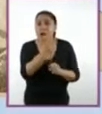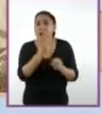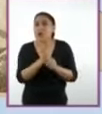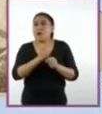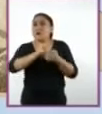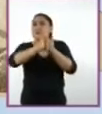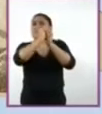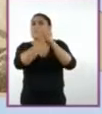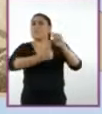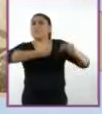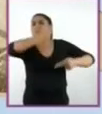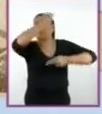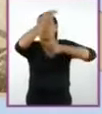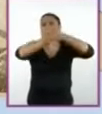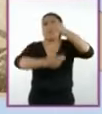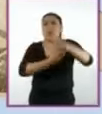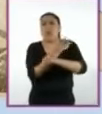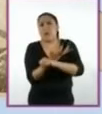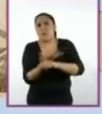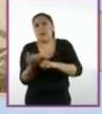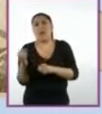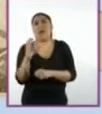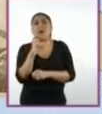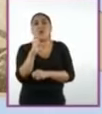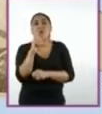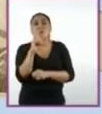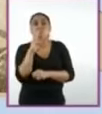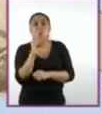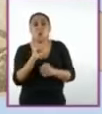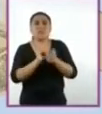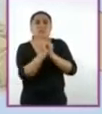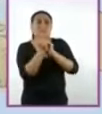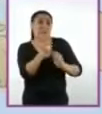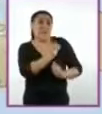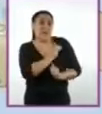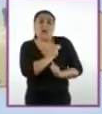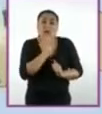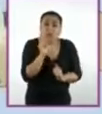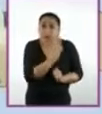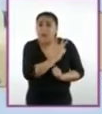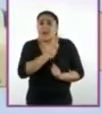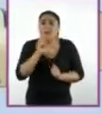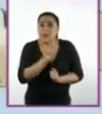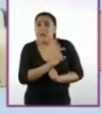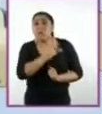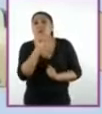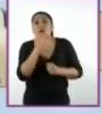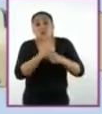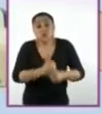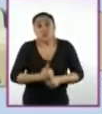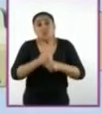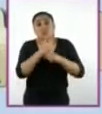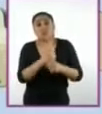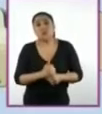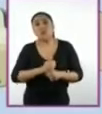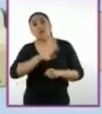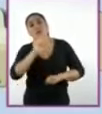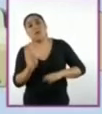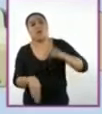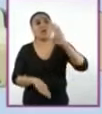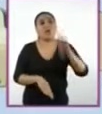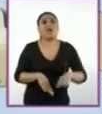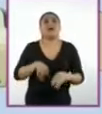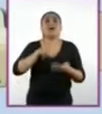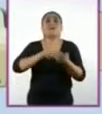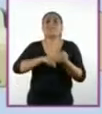gran nube amarilla de cloro que afectaba a la respiración de los soldados y después de largos minutos de agonía, morían